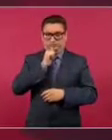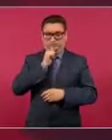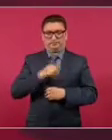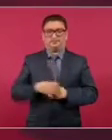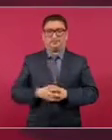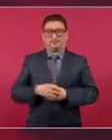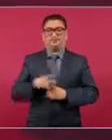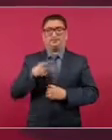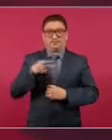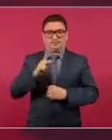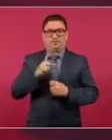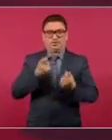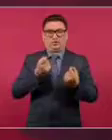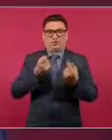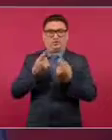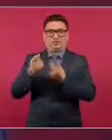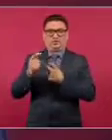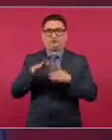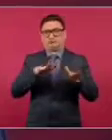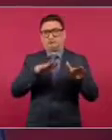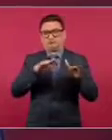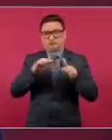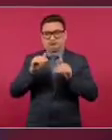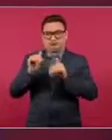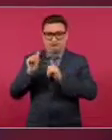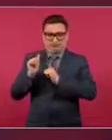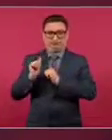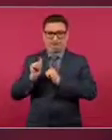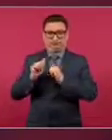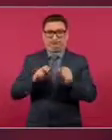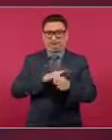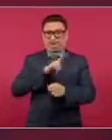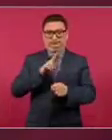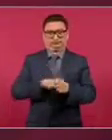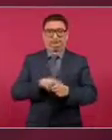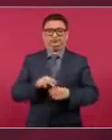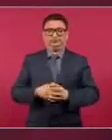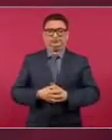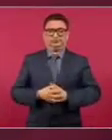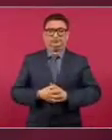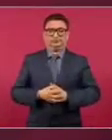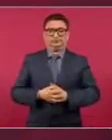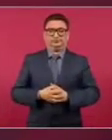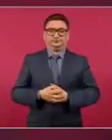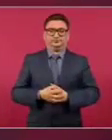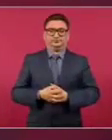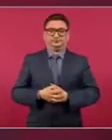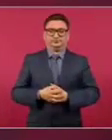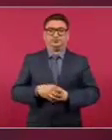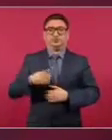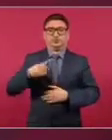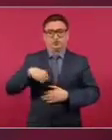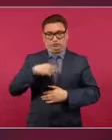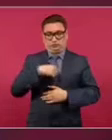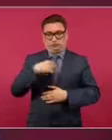pero sí ya se está normalizando la situación y estamos